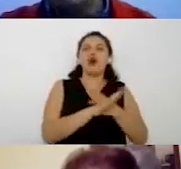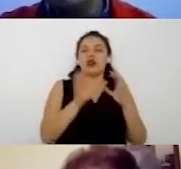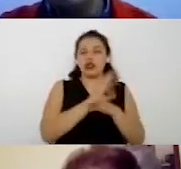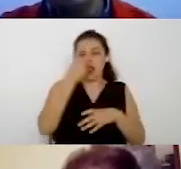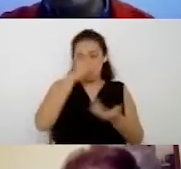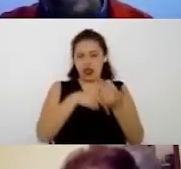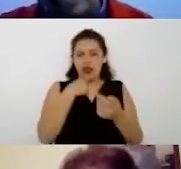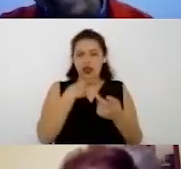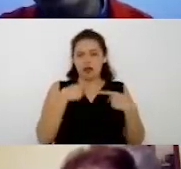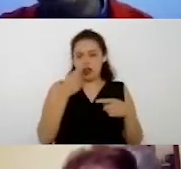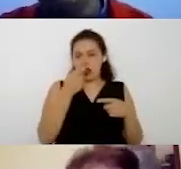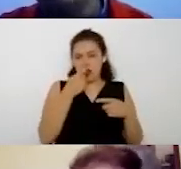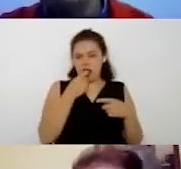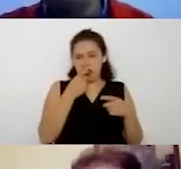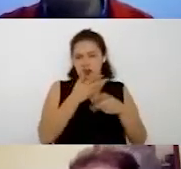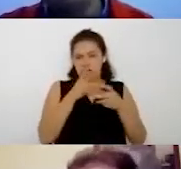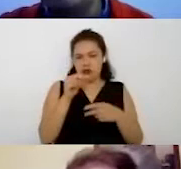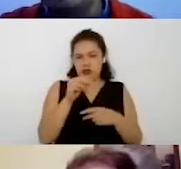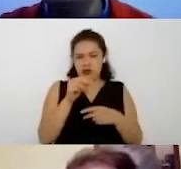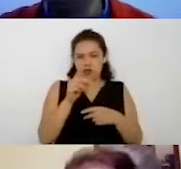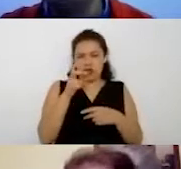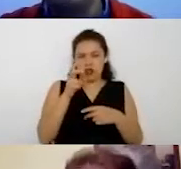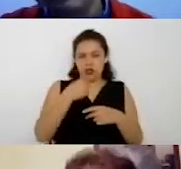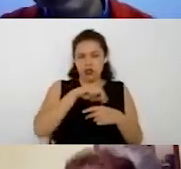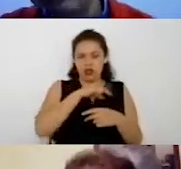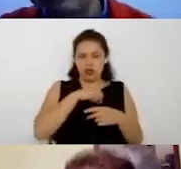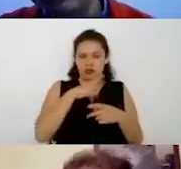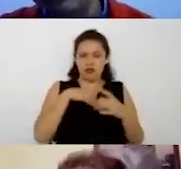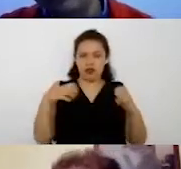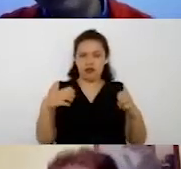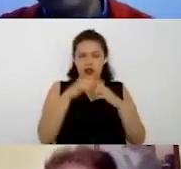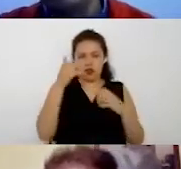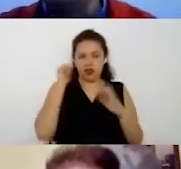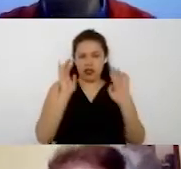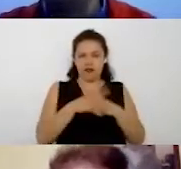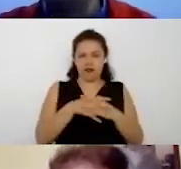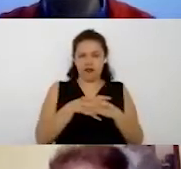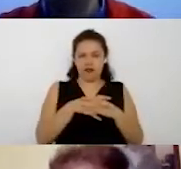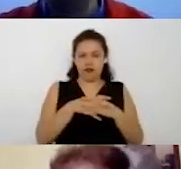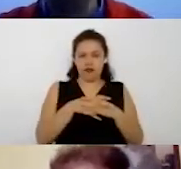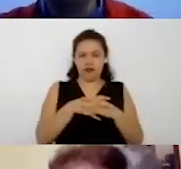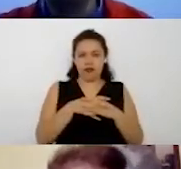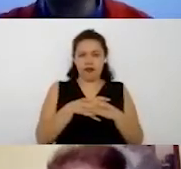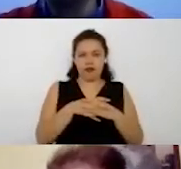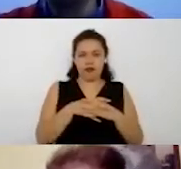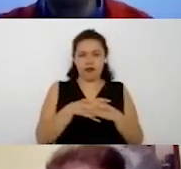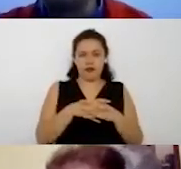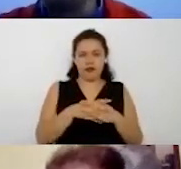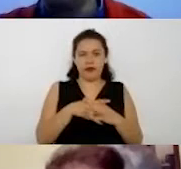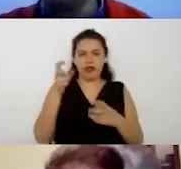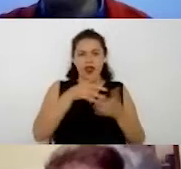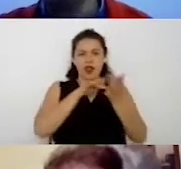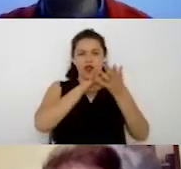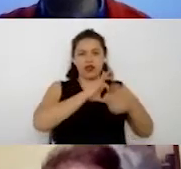ese punto, ya tuvimos que haber llamado a emergencias, ¿ok? Que es la ayuda especializada que